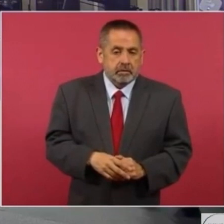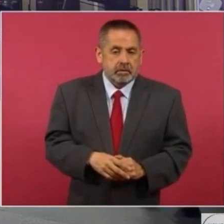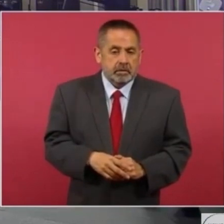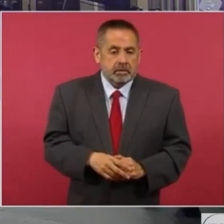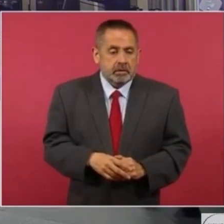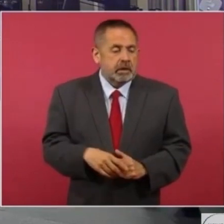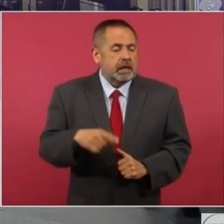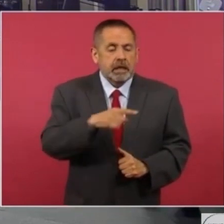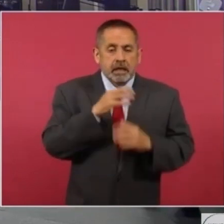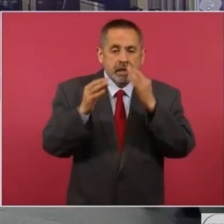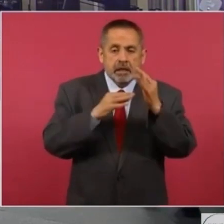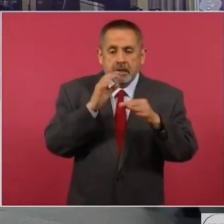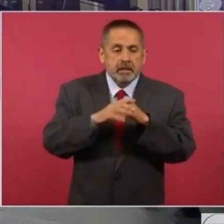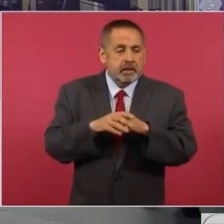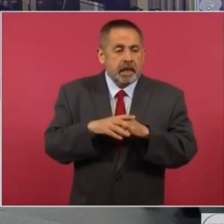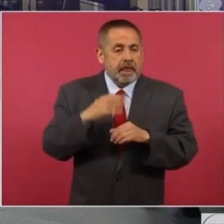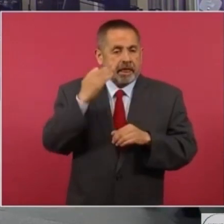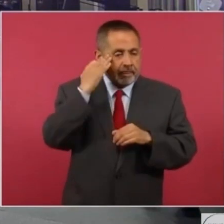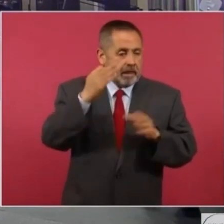convocar, le llamaban rondas,